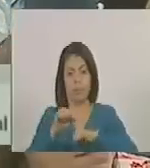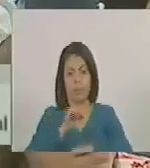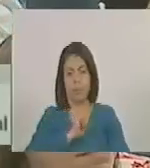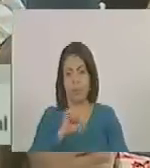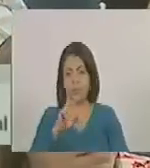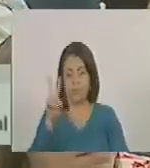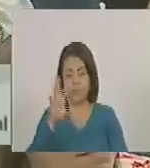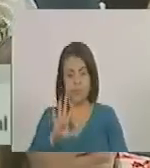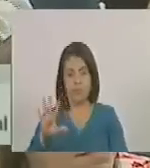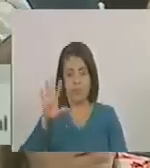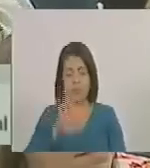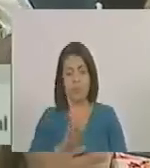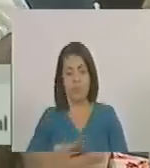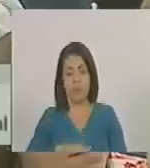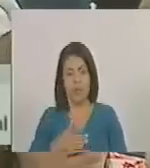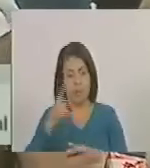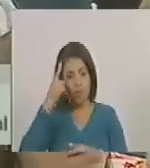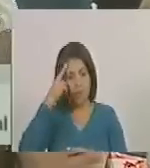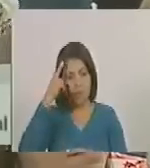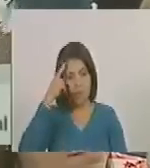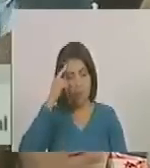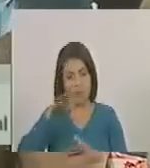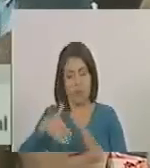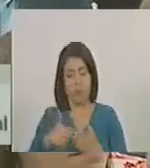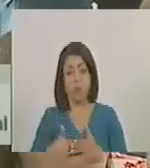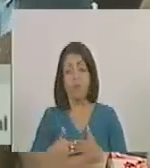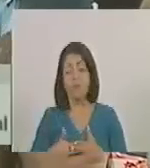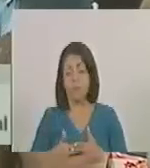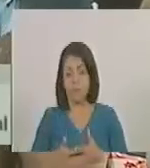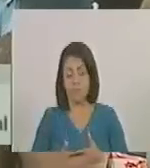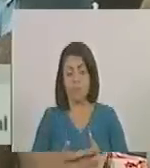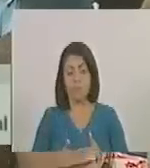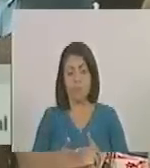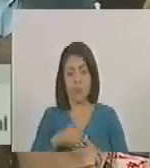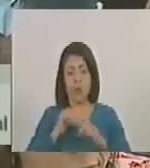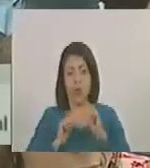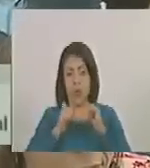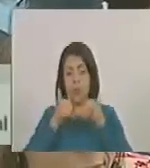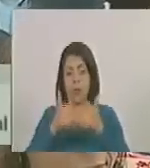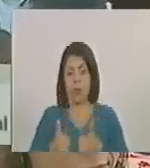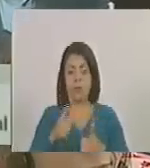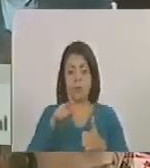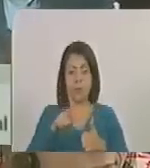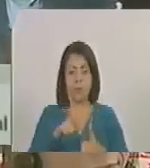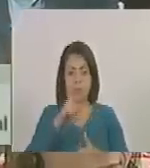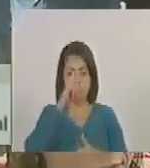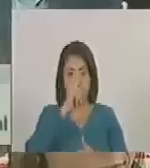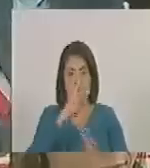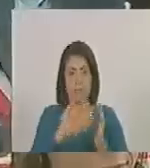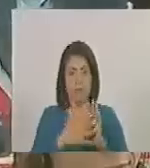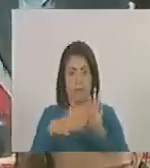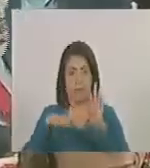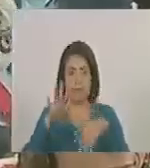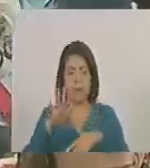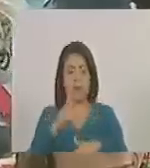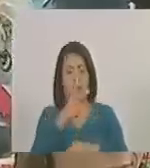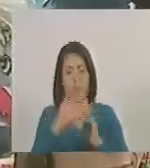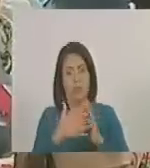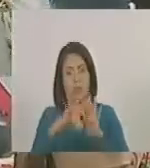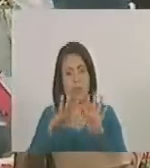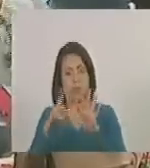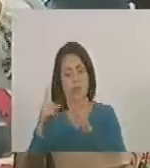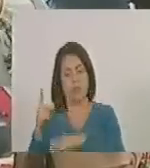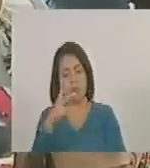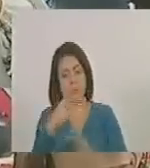Somos Venezuela para reconocer la agresión que apenas empezaba en el año 2015,